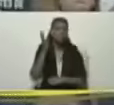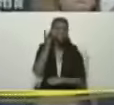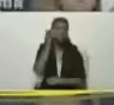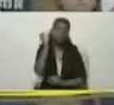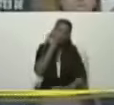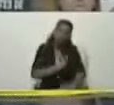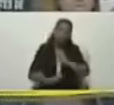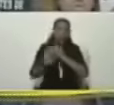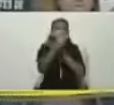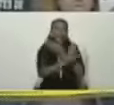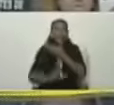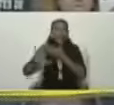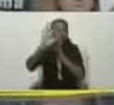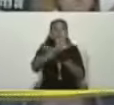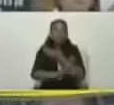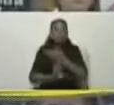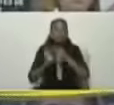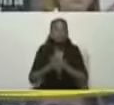un protector,